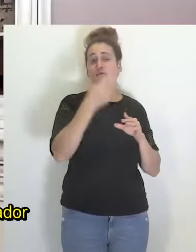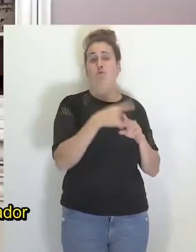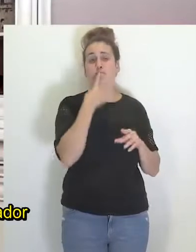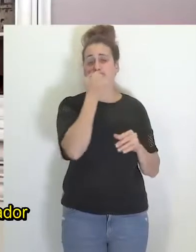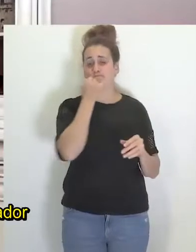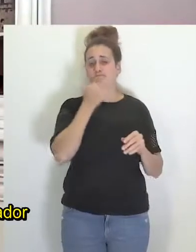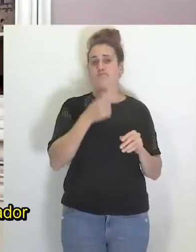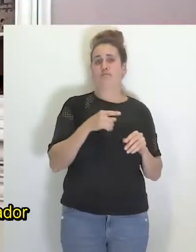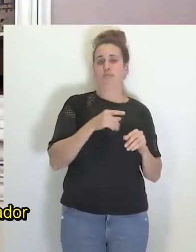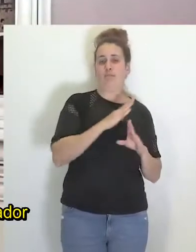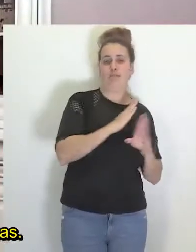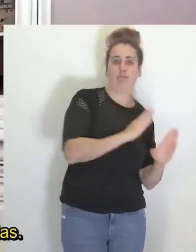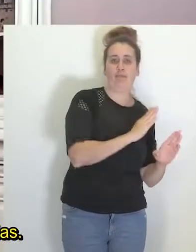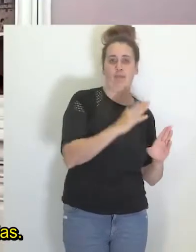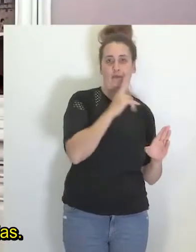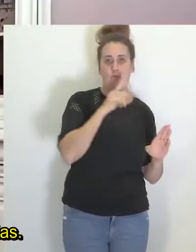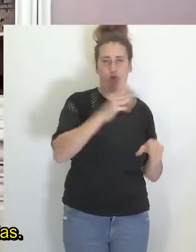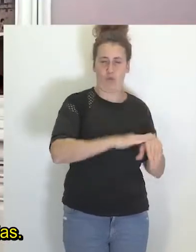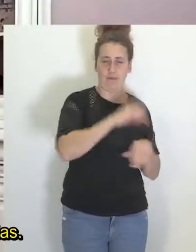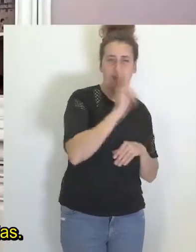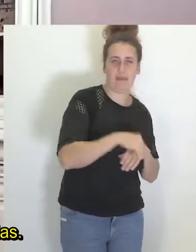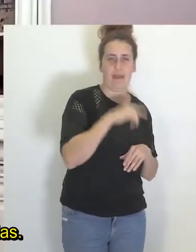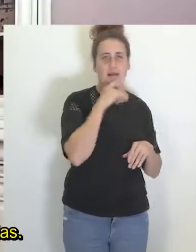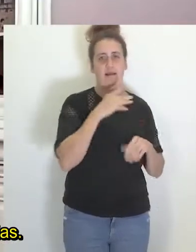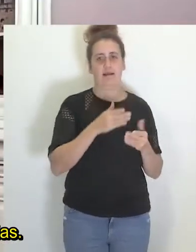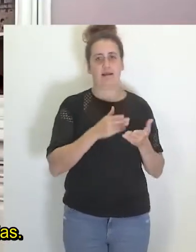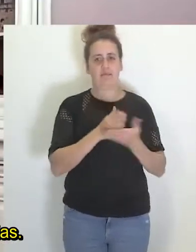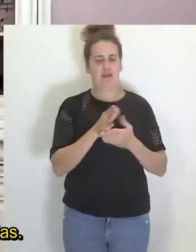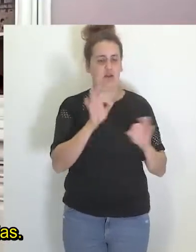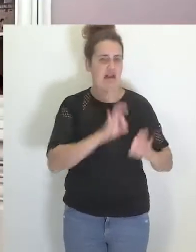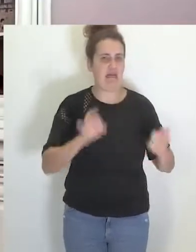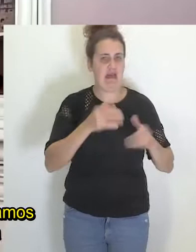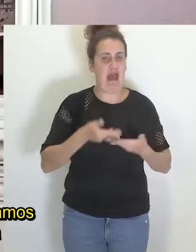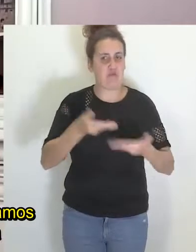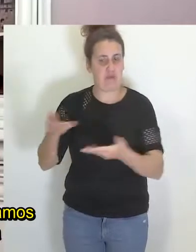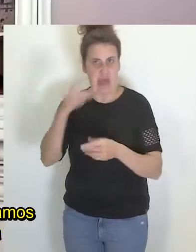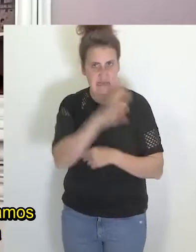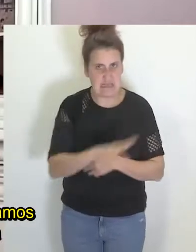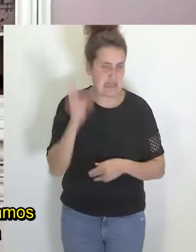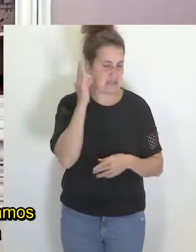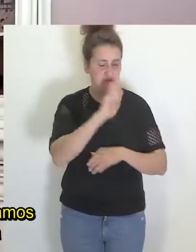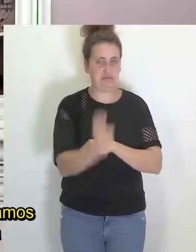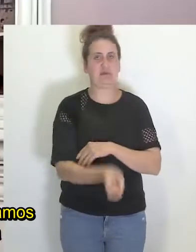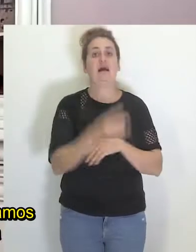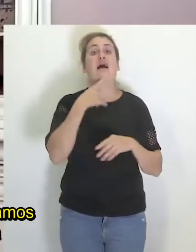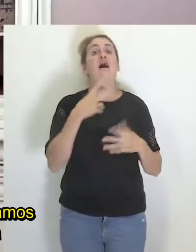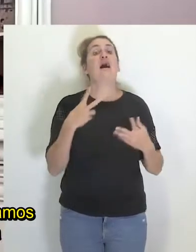estas violencias, ¿no? hacia las mujeres y hacia esos niños y esas niñas. Y aún así, aunque mencionábamos